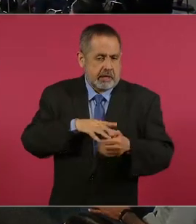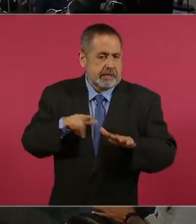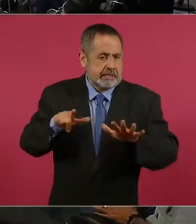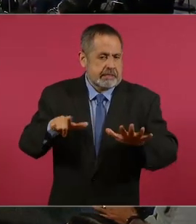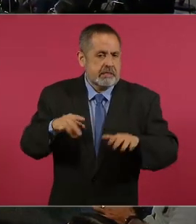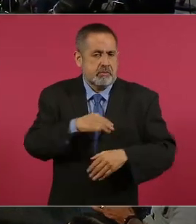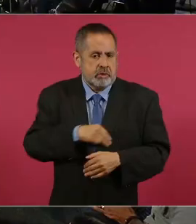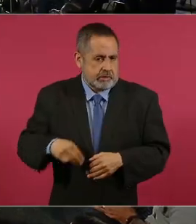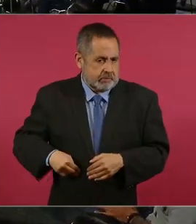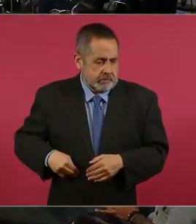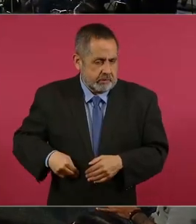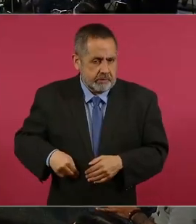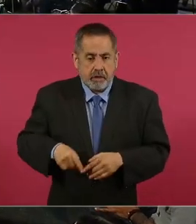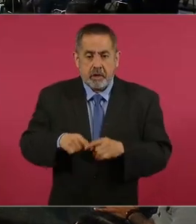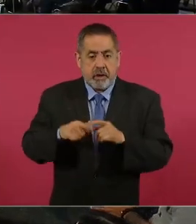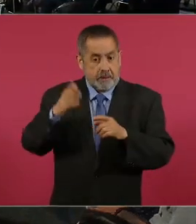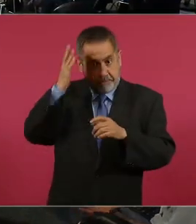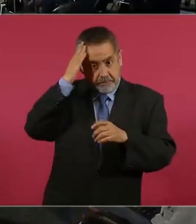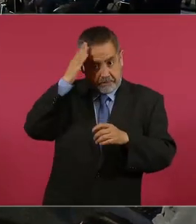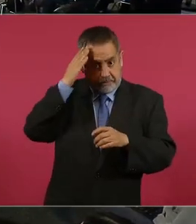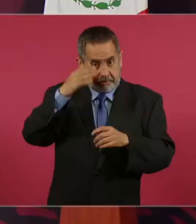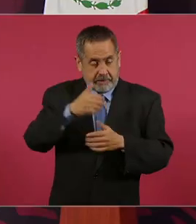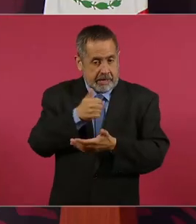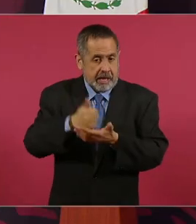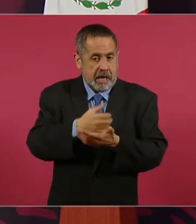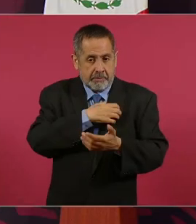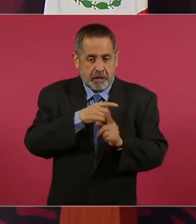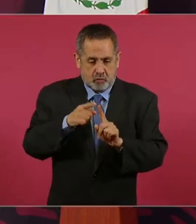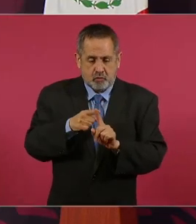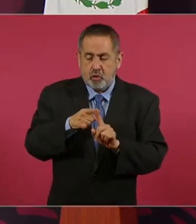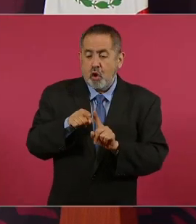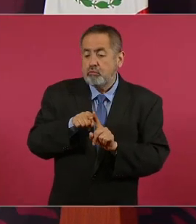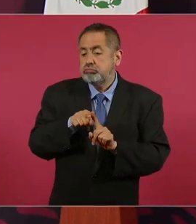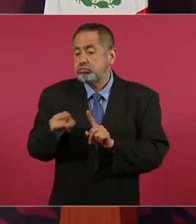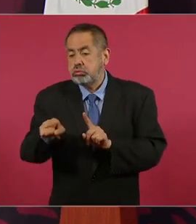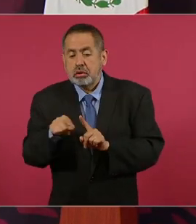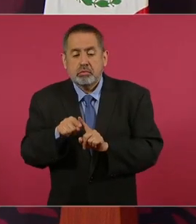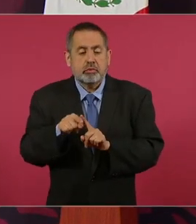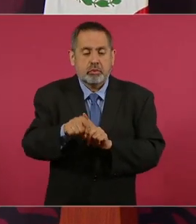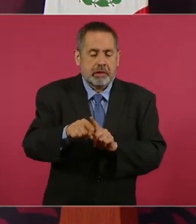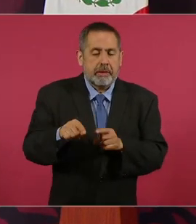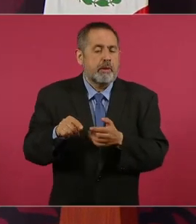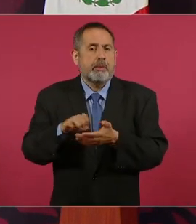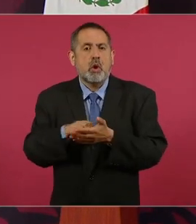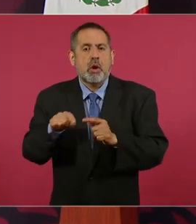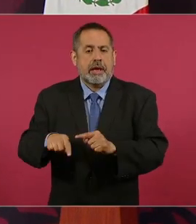Entonces, comunica la cabecera municipal de uno que es frontera,